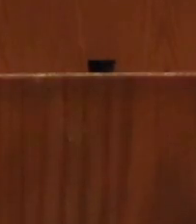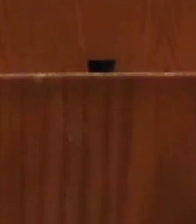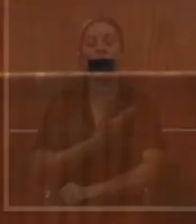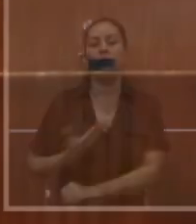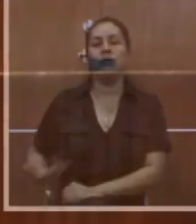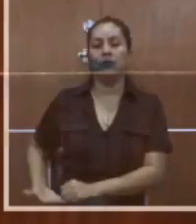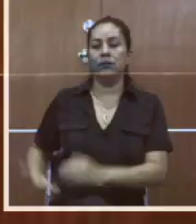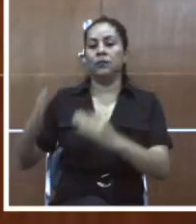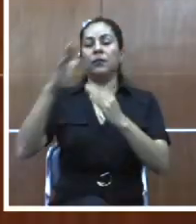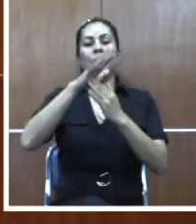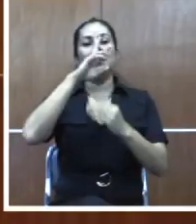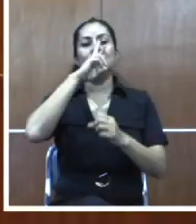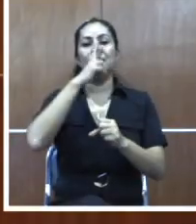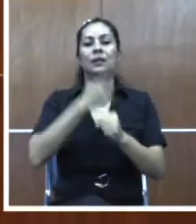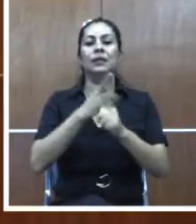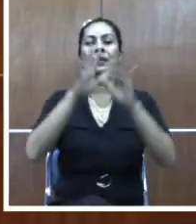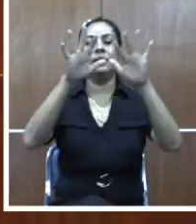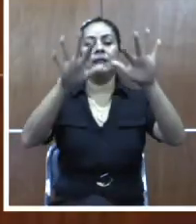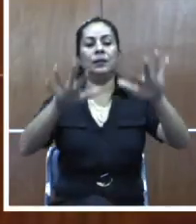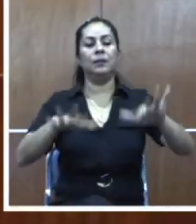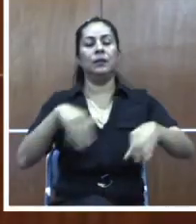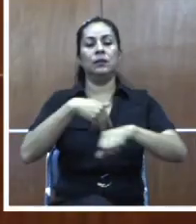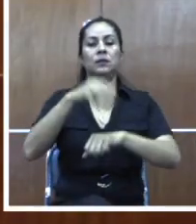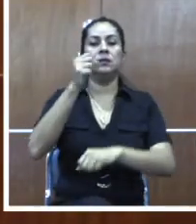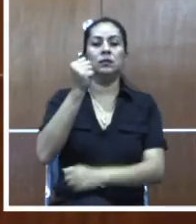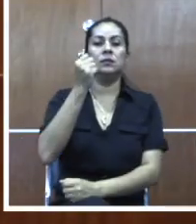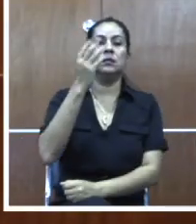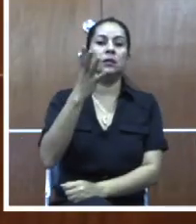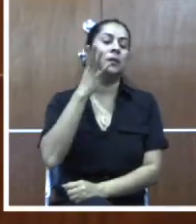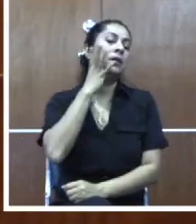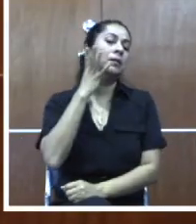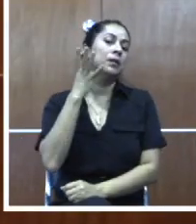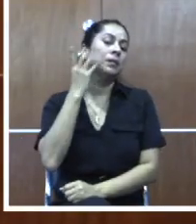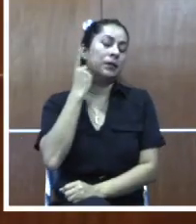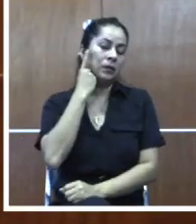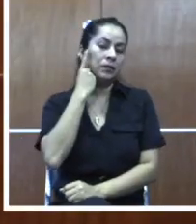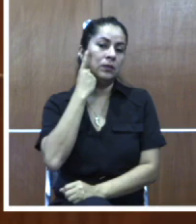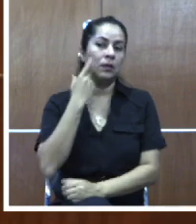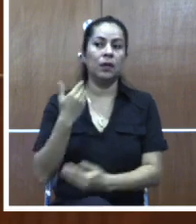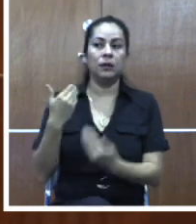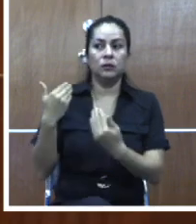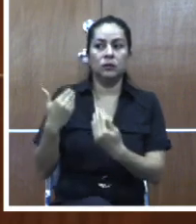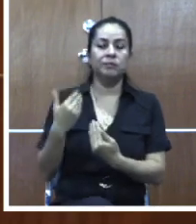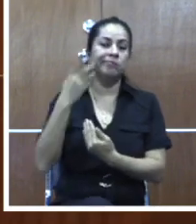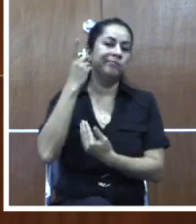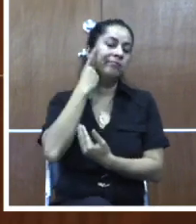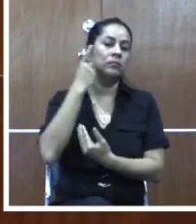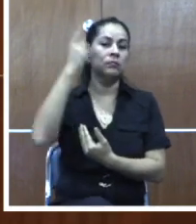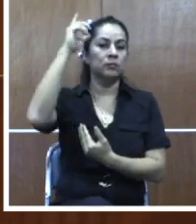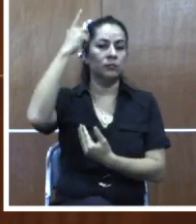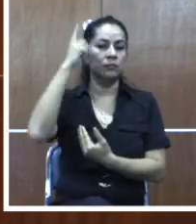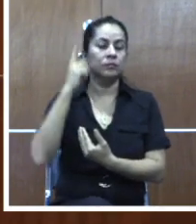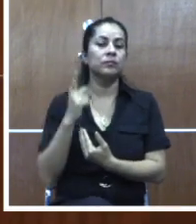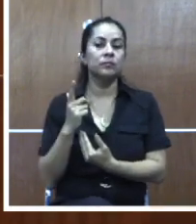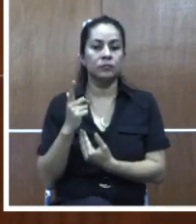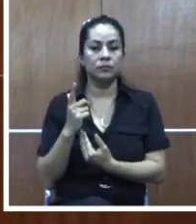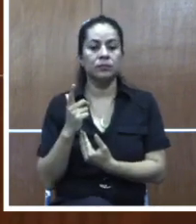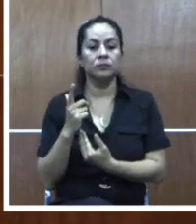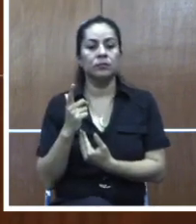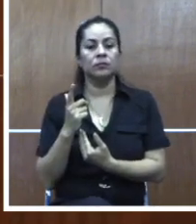Mesa directiva plenaria de esta 64ª legislatura. La que suscribe, diputada Leticia Mozo